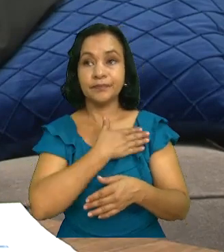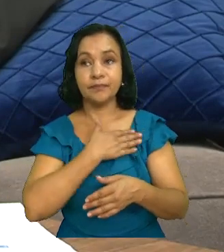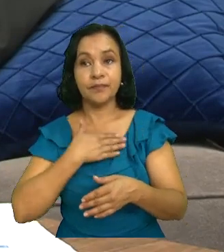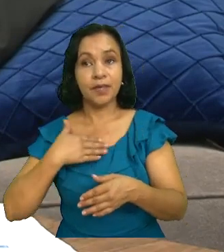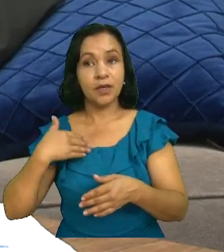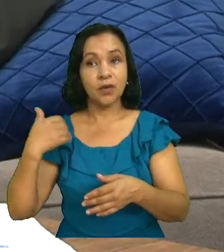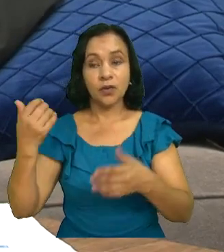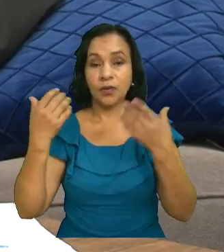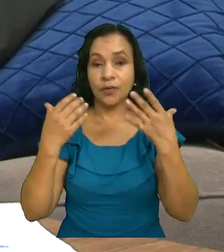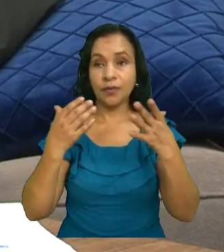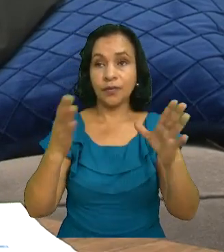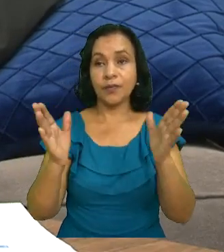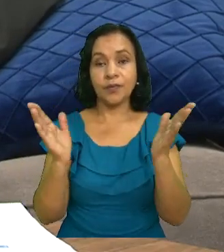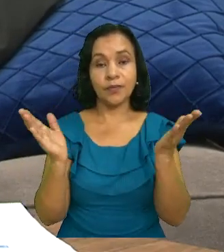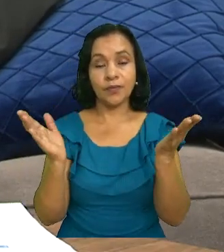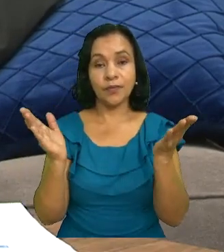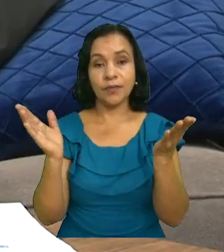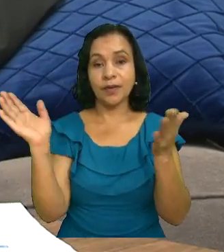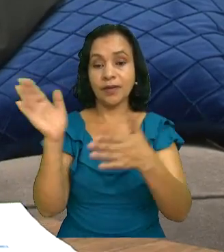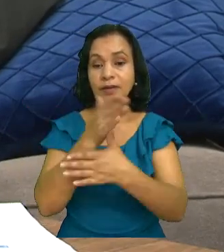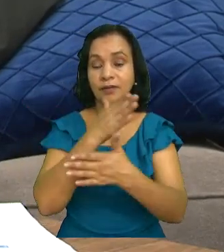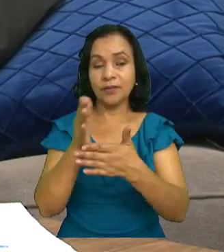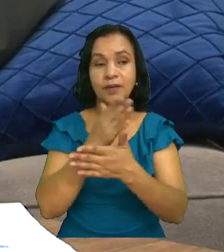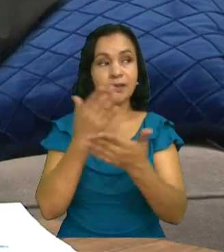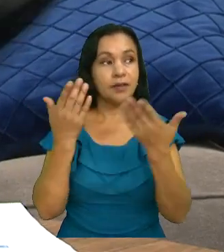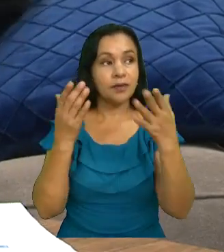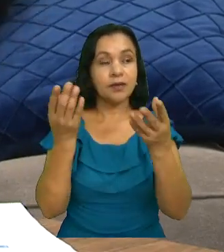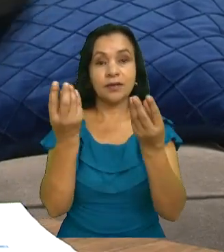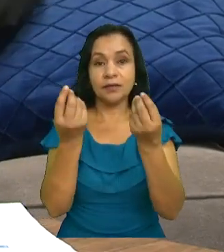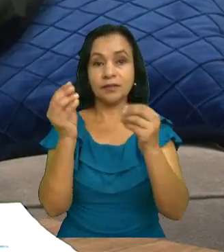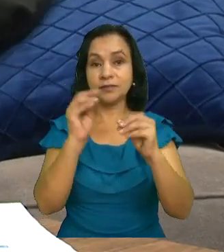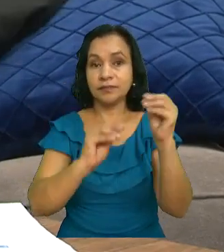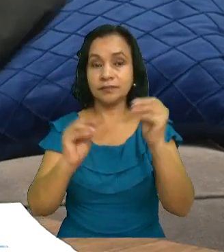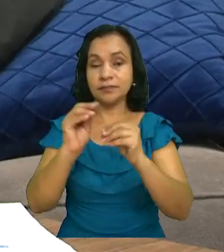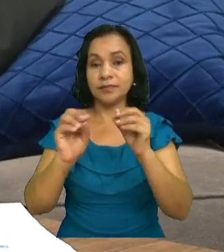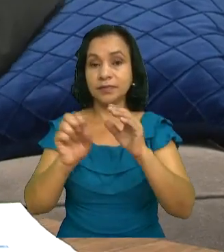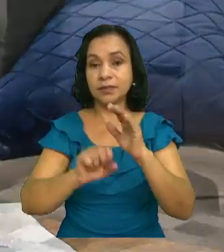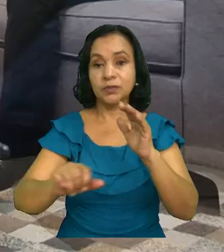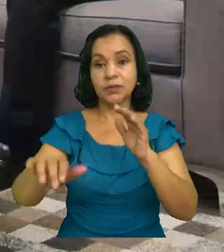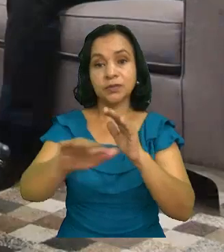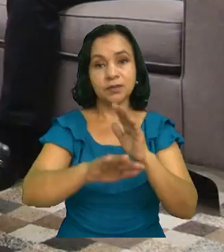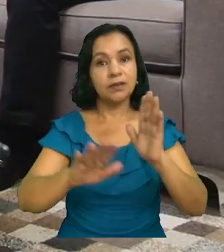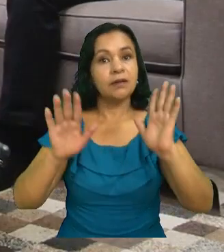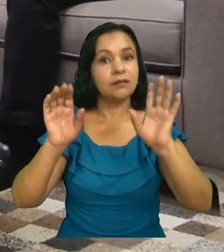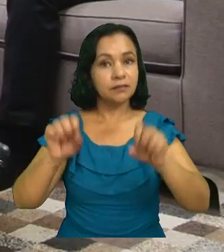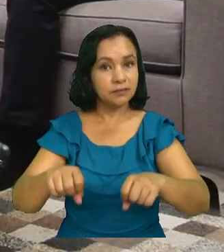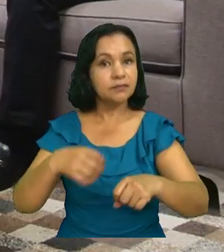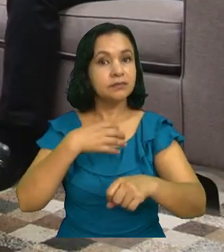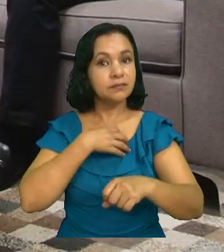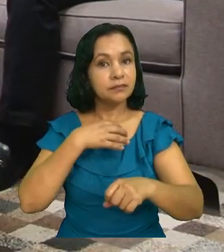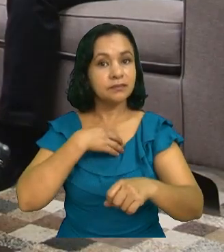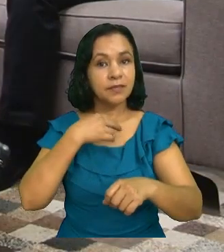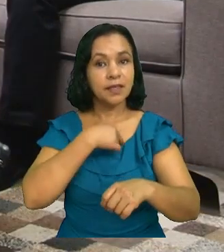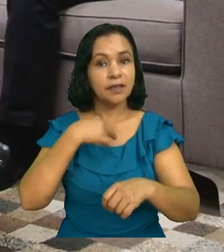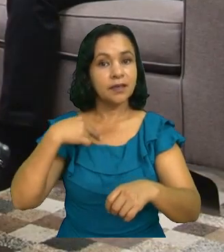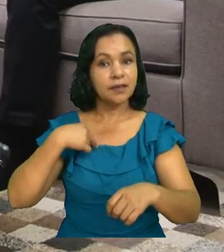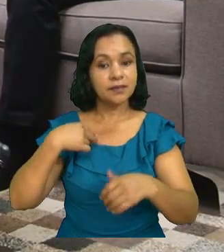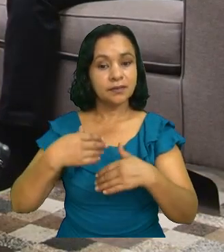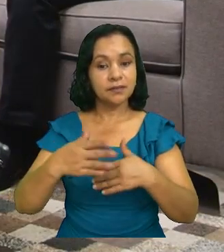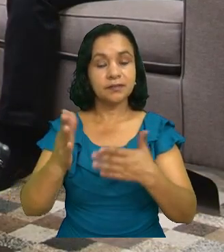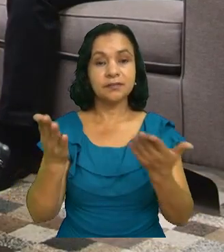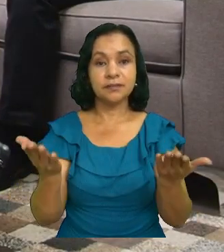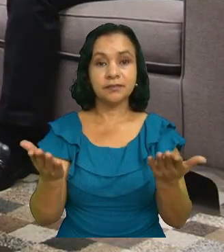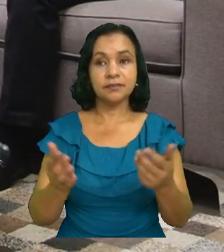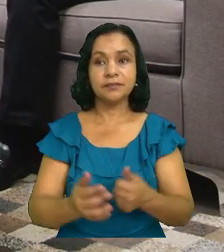condiciones a todos los factores económicos y a todos los factores sociales, claro, para la realización de su